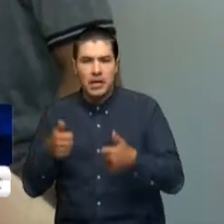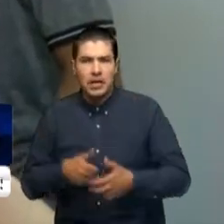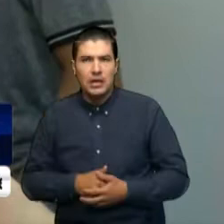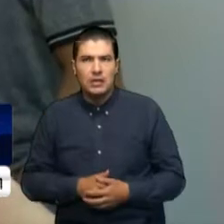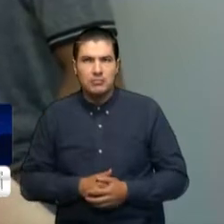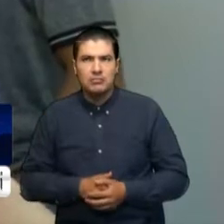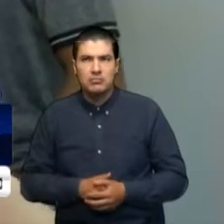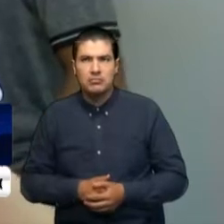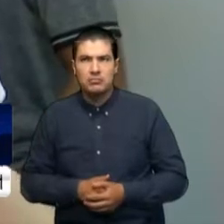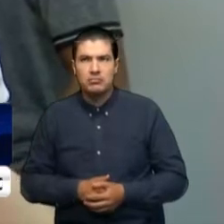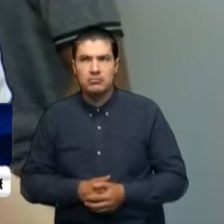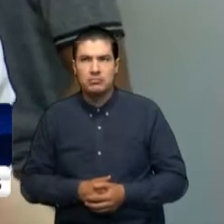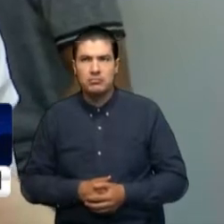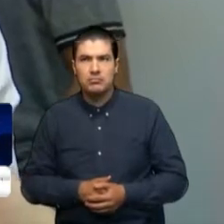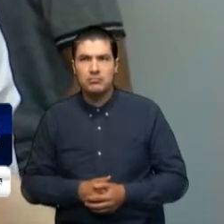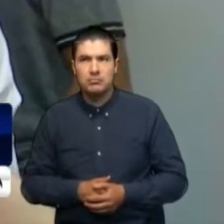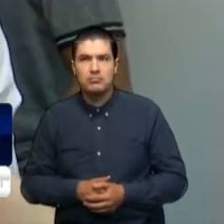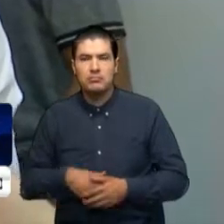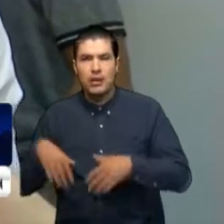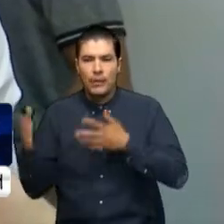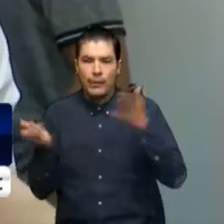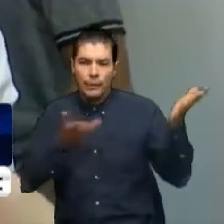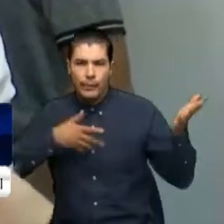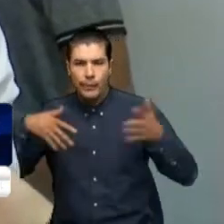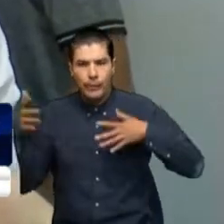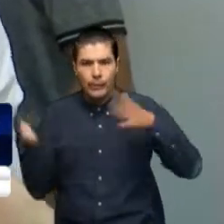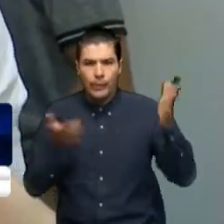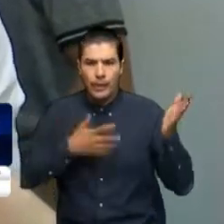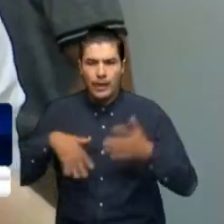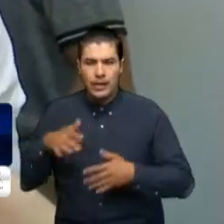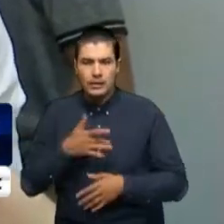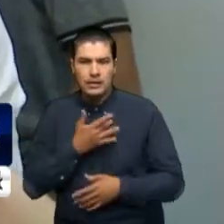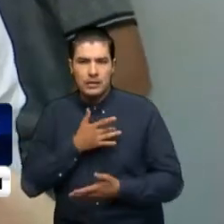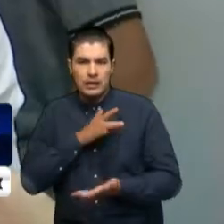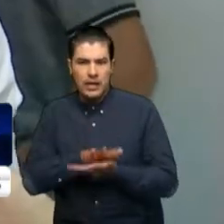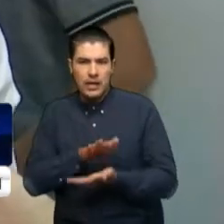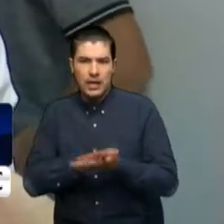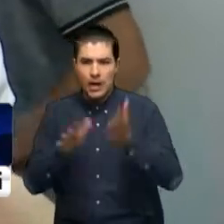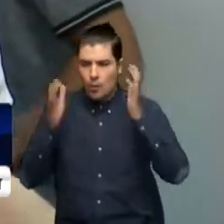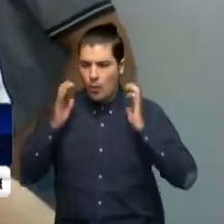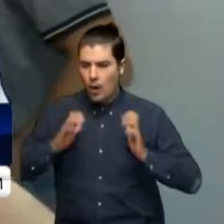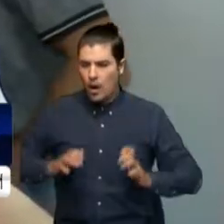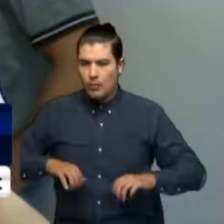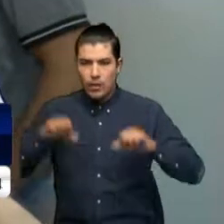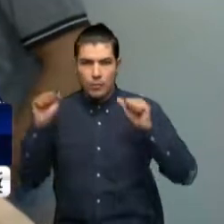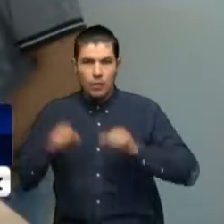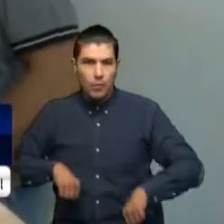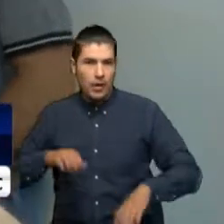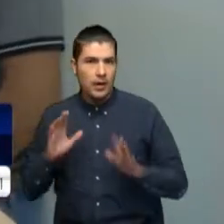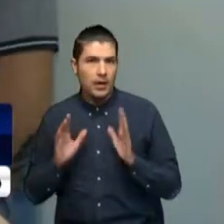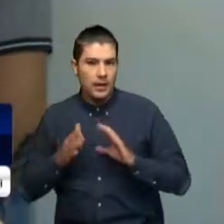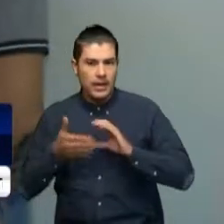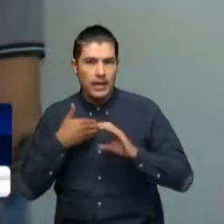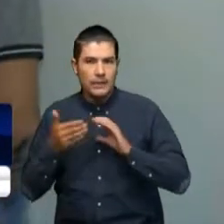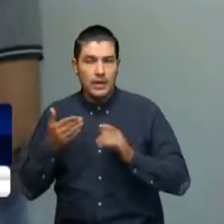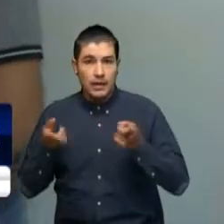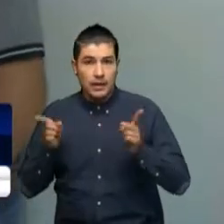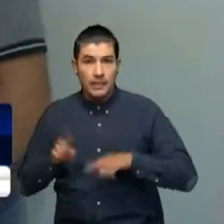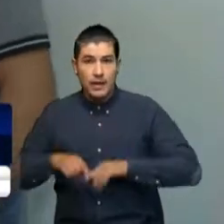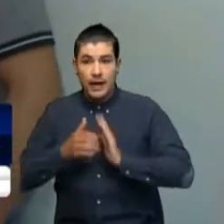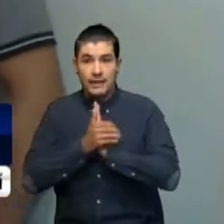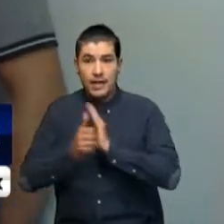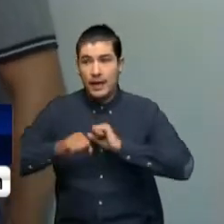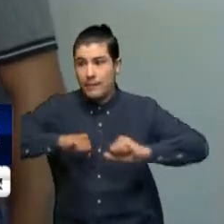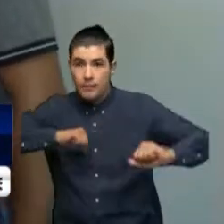algo drive y que mantiene esa esa tranquilidad en el cuerpo de uno y que pueda mantener esas destrezas también en